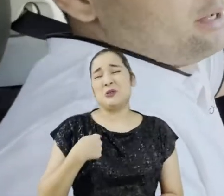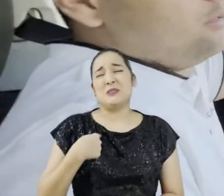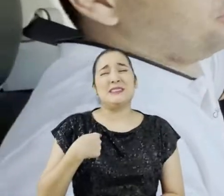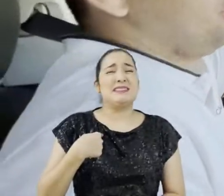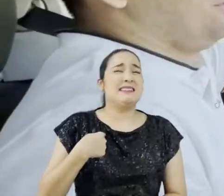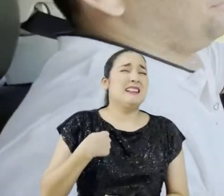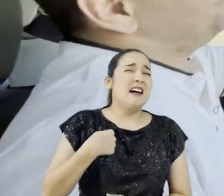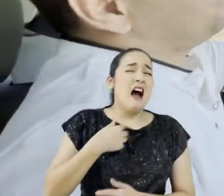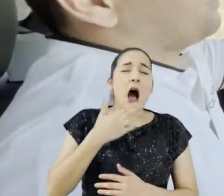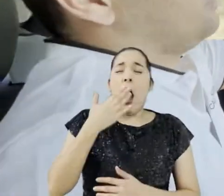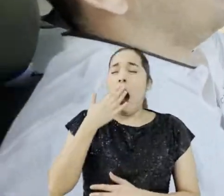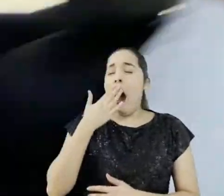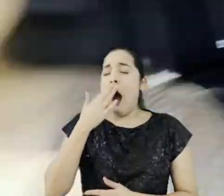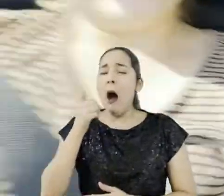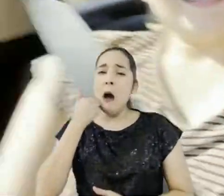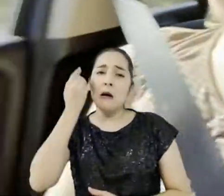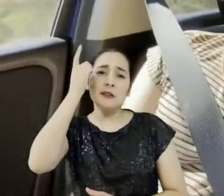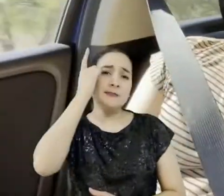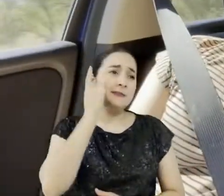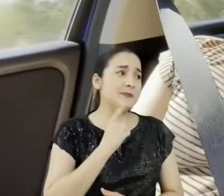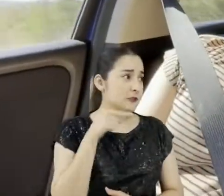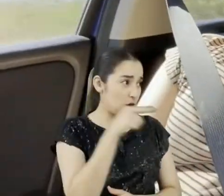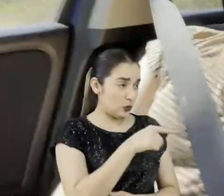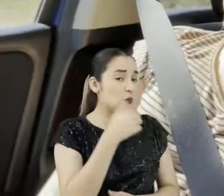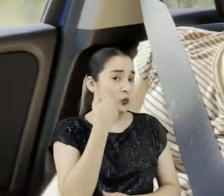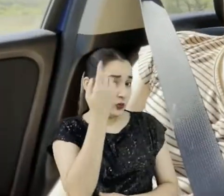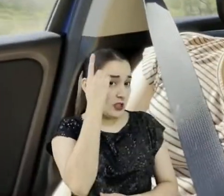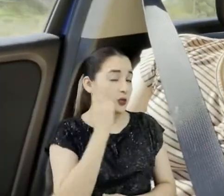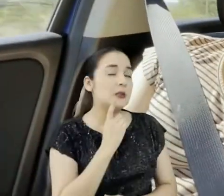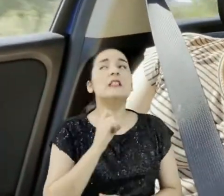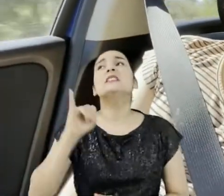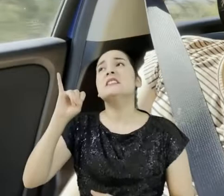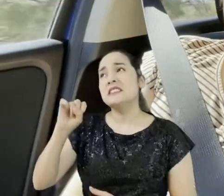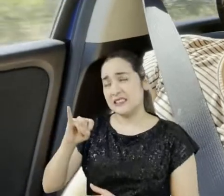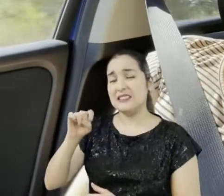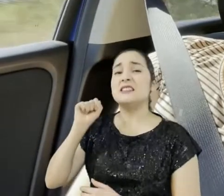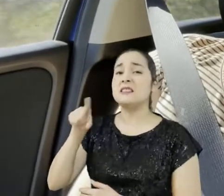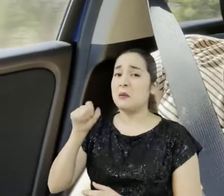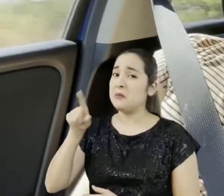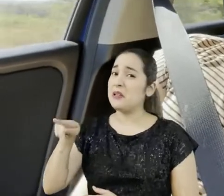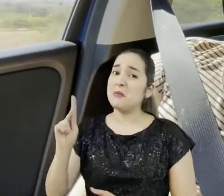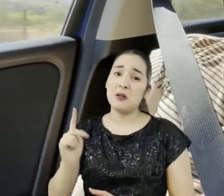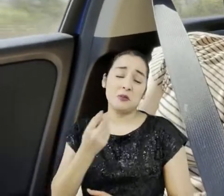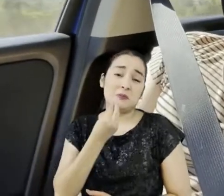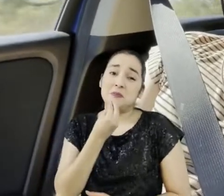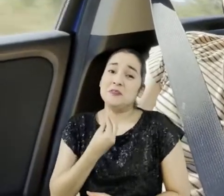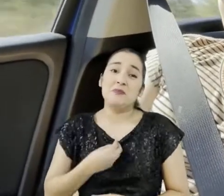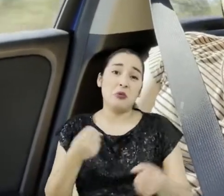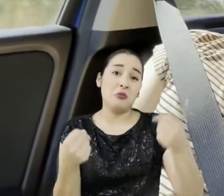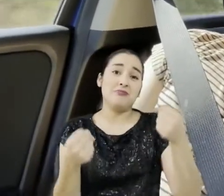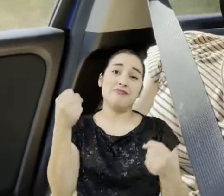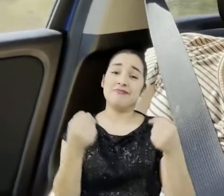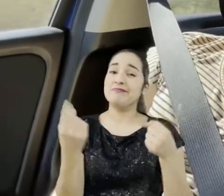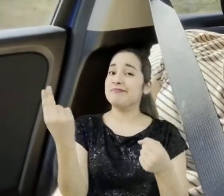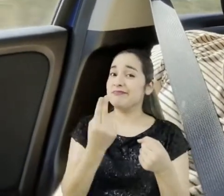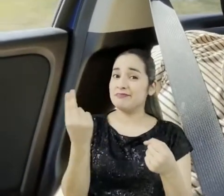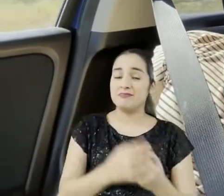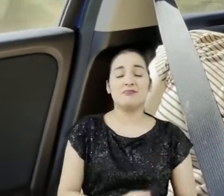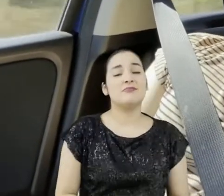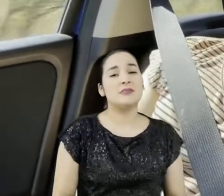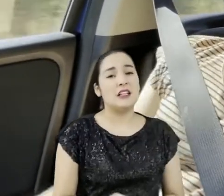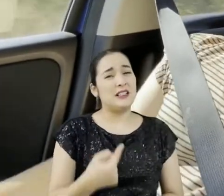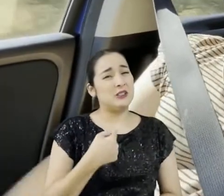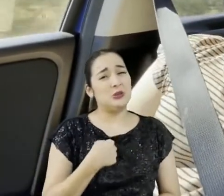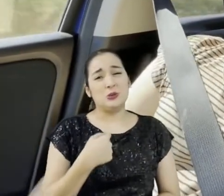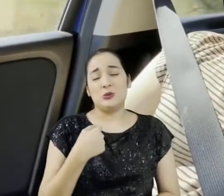venir manejando porque pues nadie nos puede llevar. Quería que yo manejara. Pero la verdad es que no. Sí siento mucho sueñito.